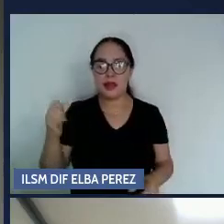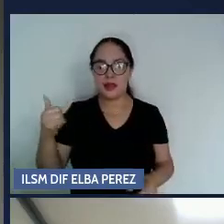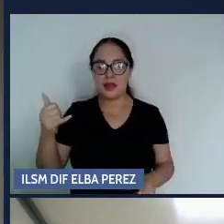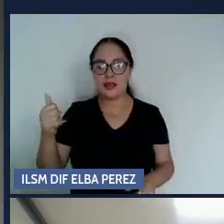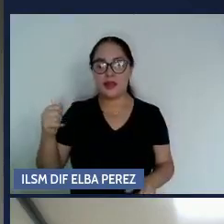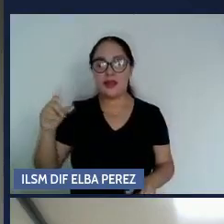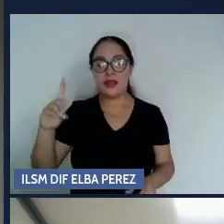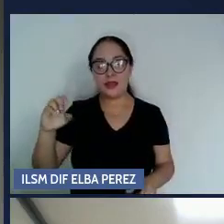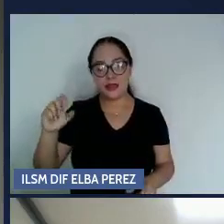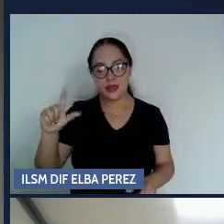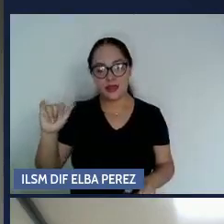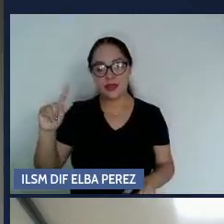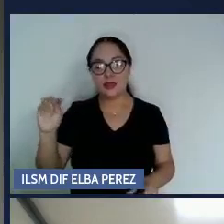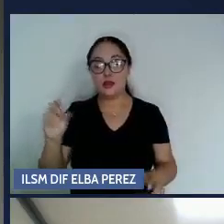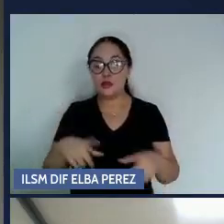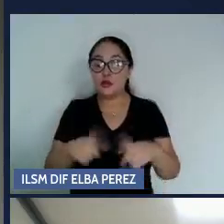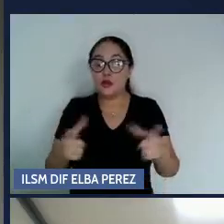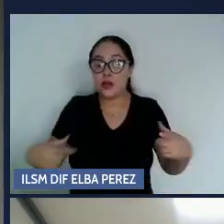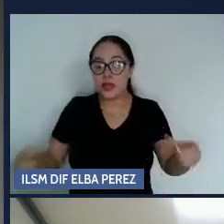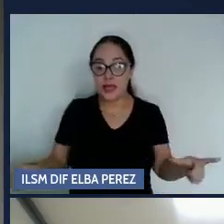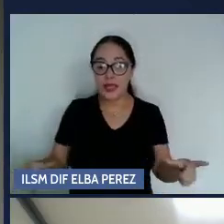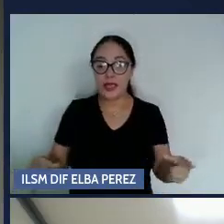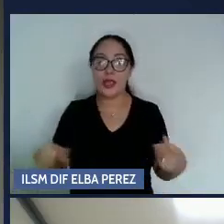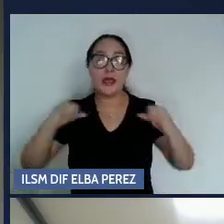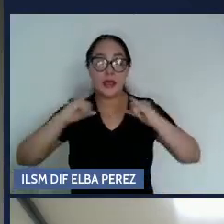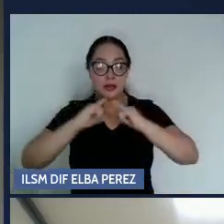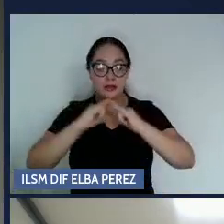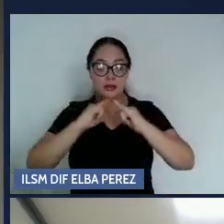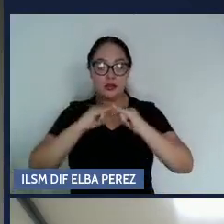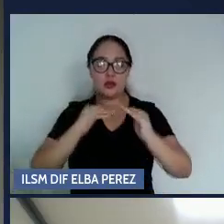de instituciones y procedimientos